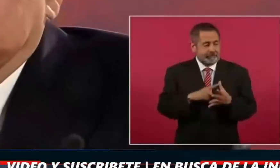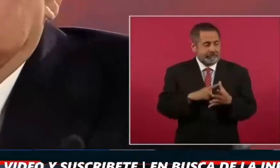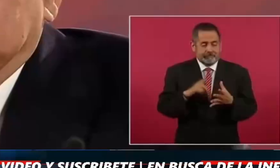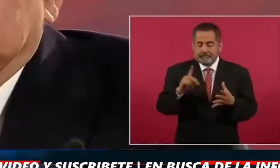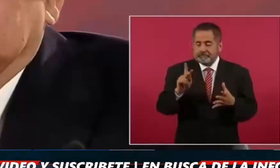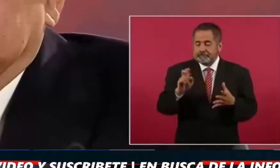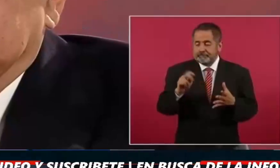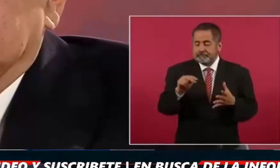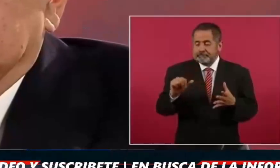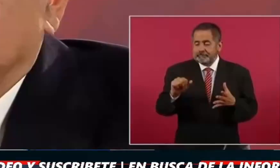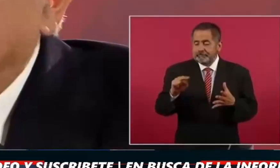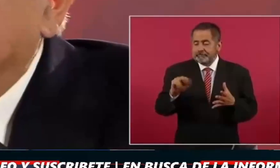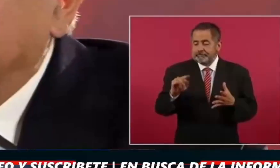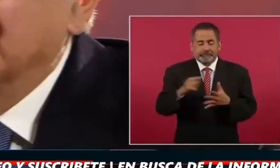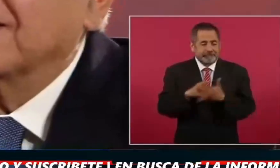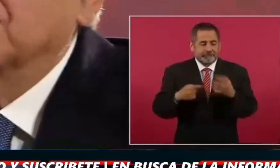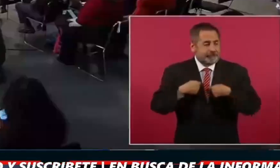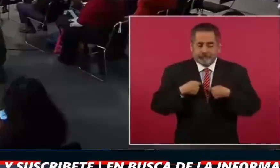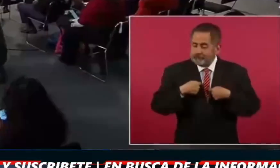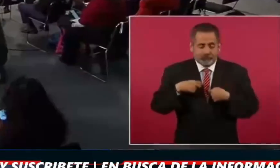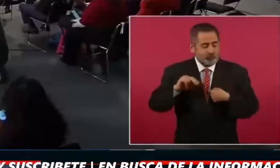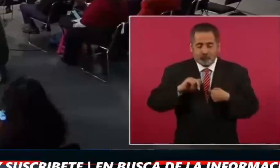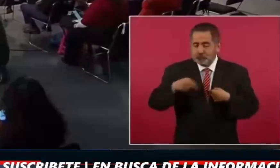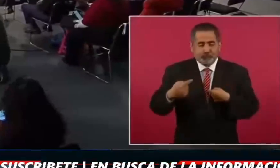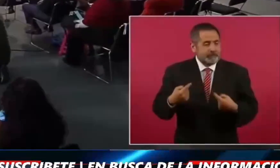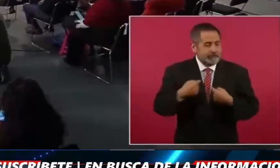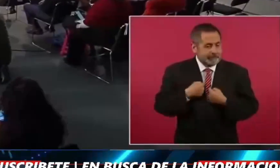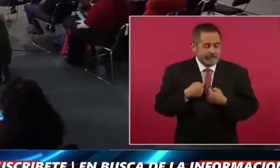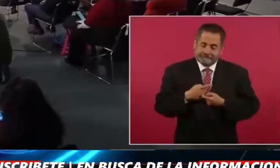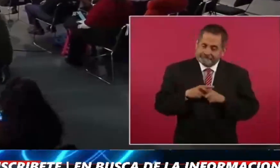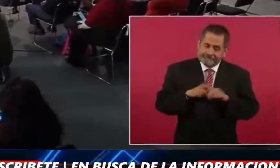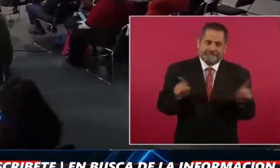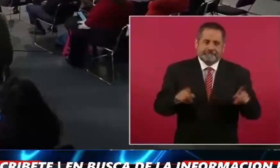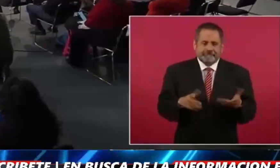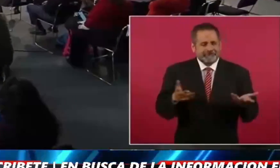Nieto. Ahora, imagínense el argumento